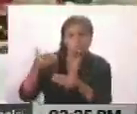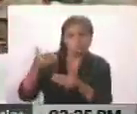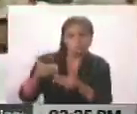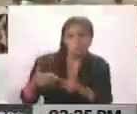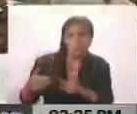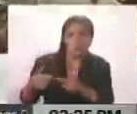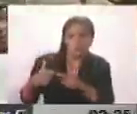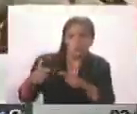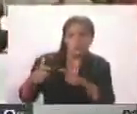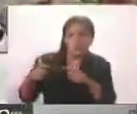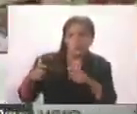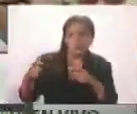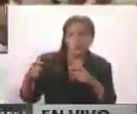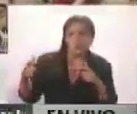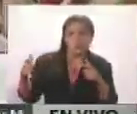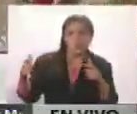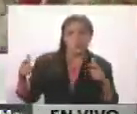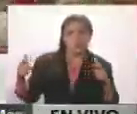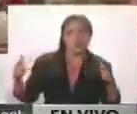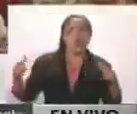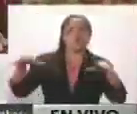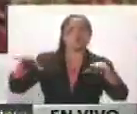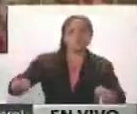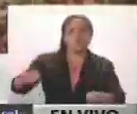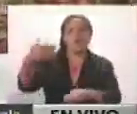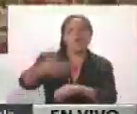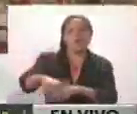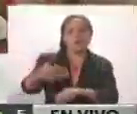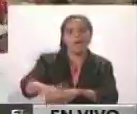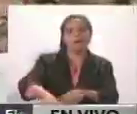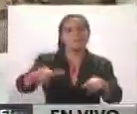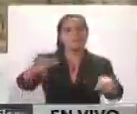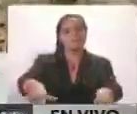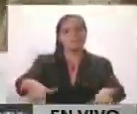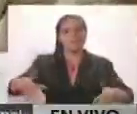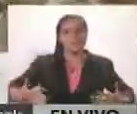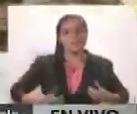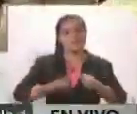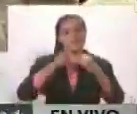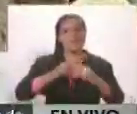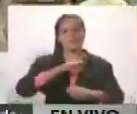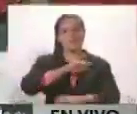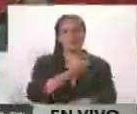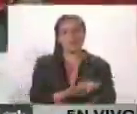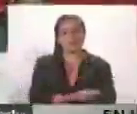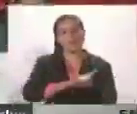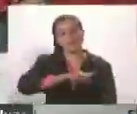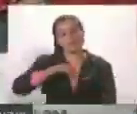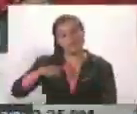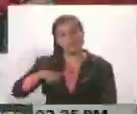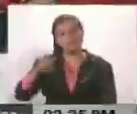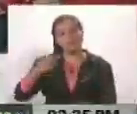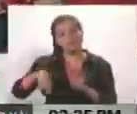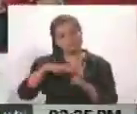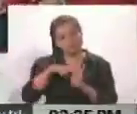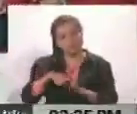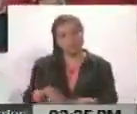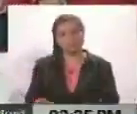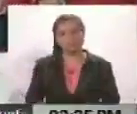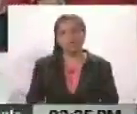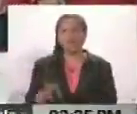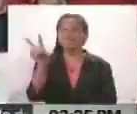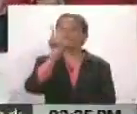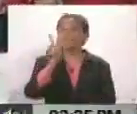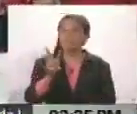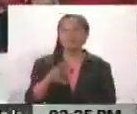fuerza, recuperando las calles. Desde esta fuerza nosotros seguimos insistiendo. Venezuela